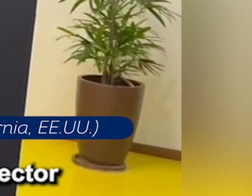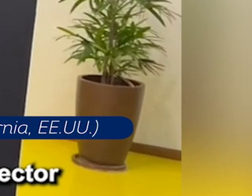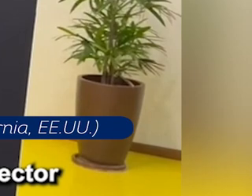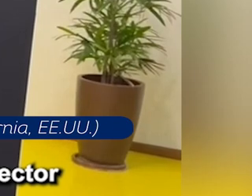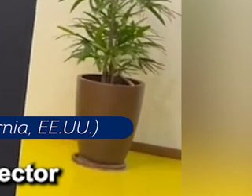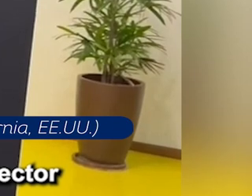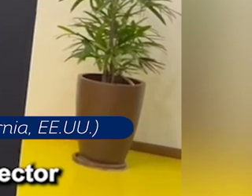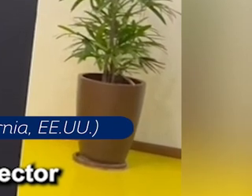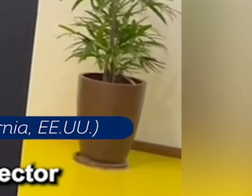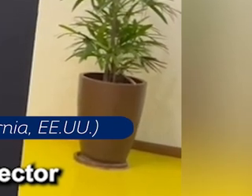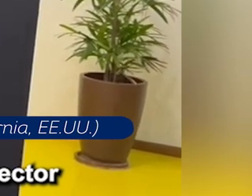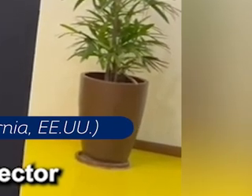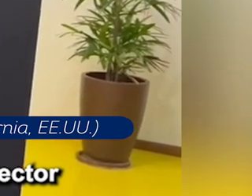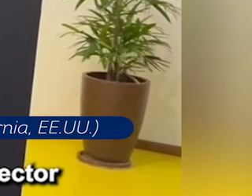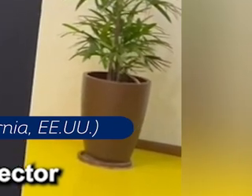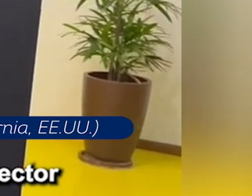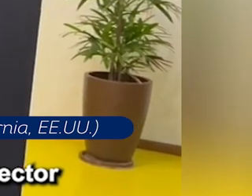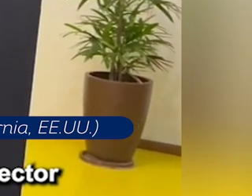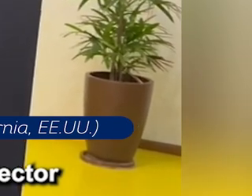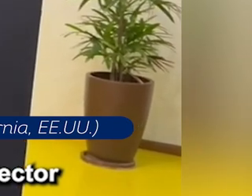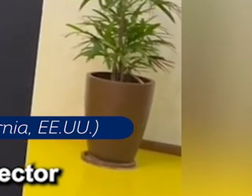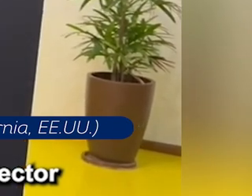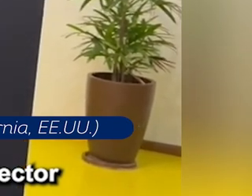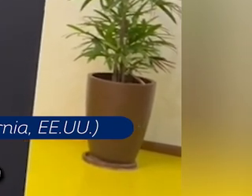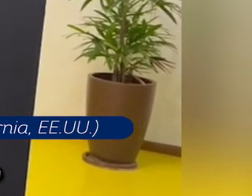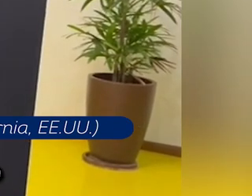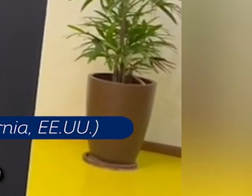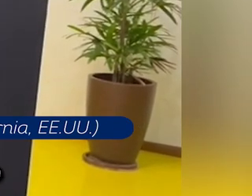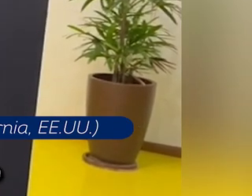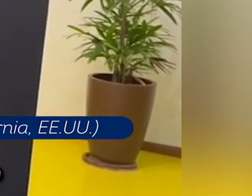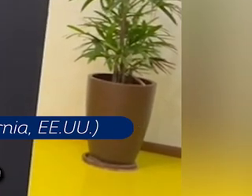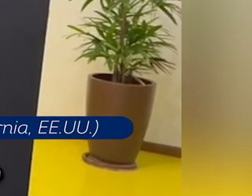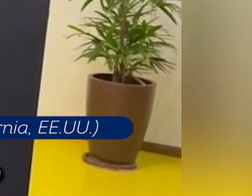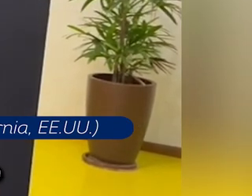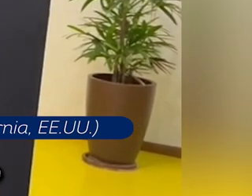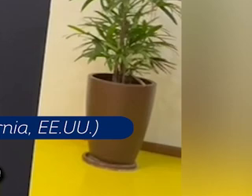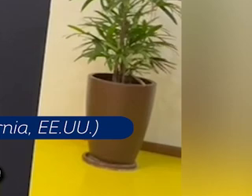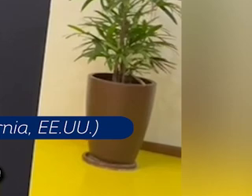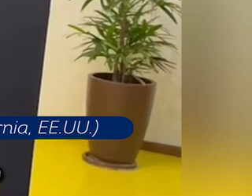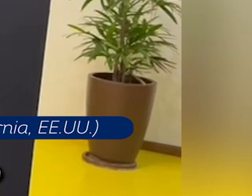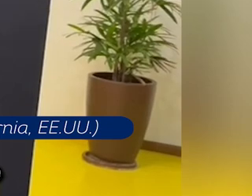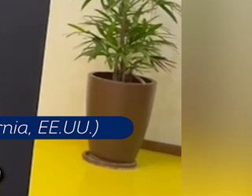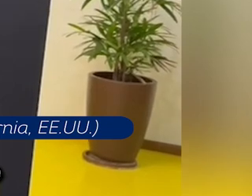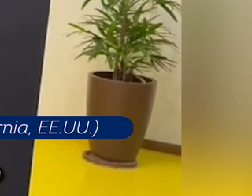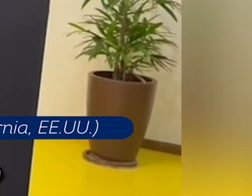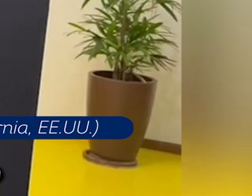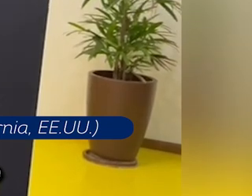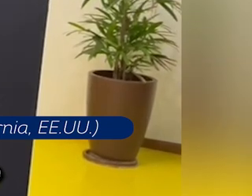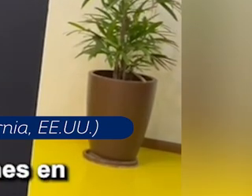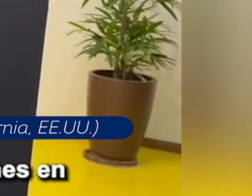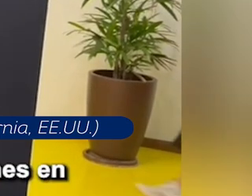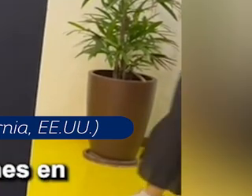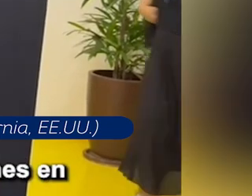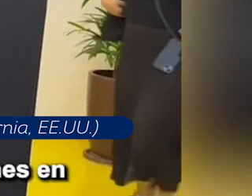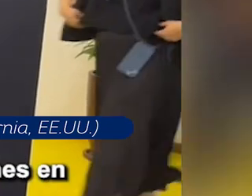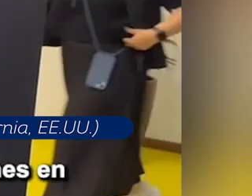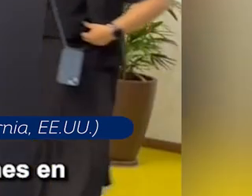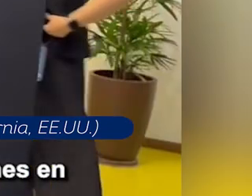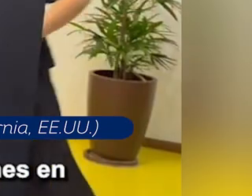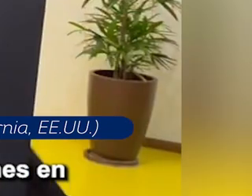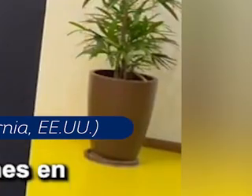in your current position, and I'm so inspired by what you're doing, transforming the lives and creating